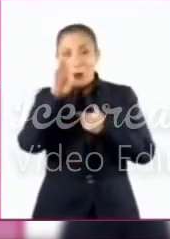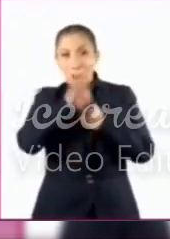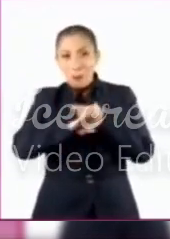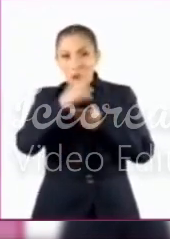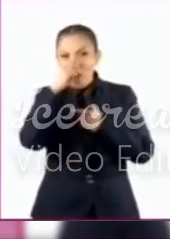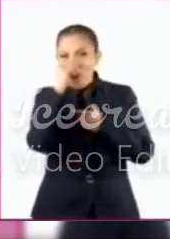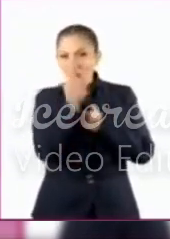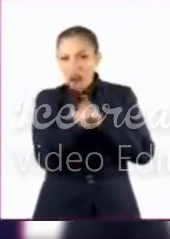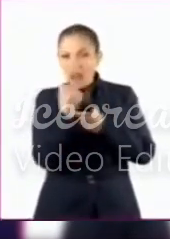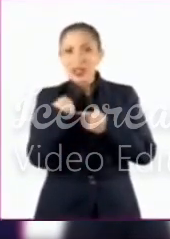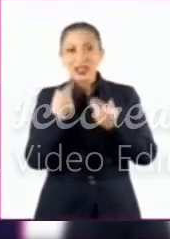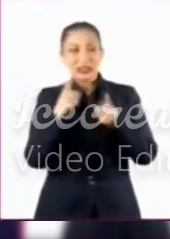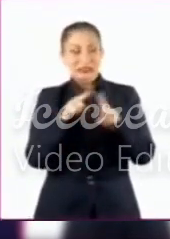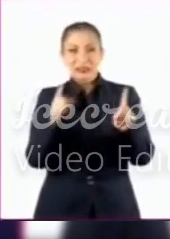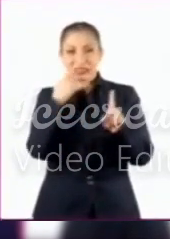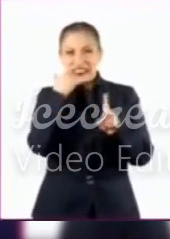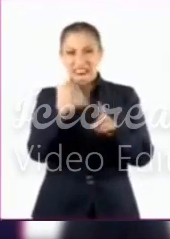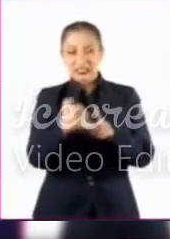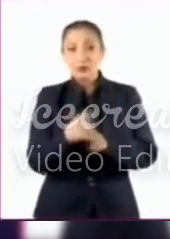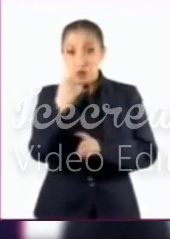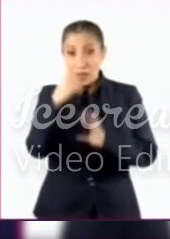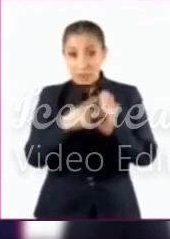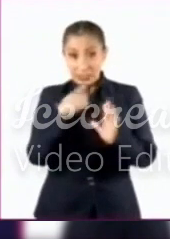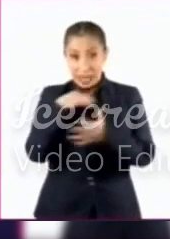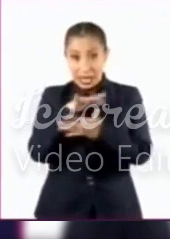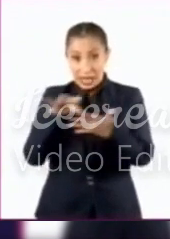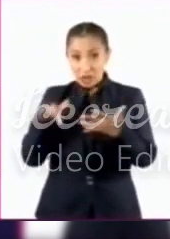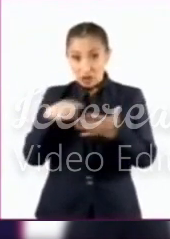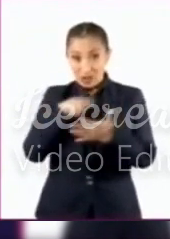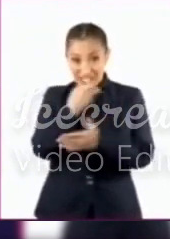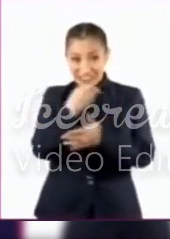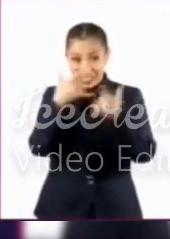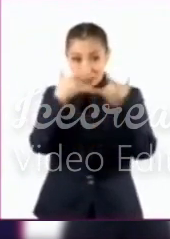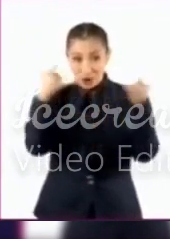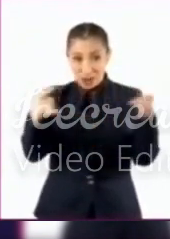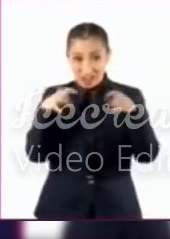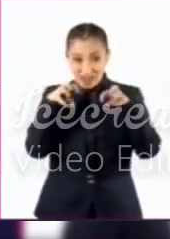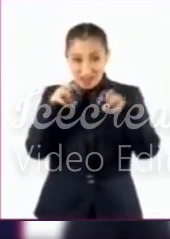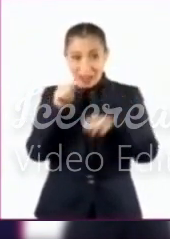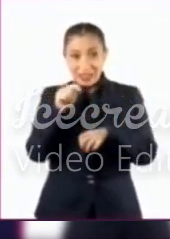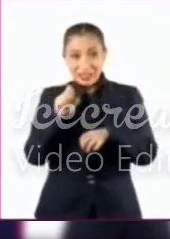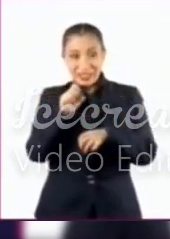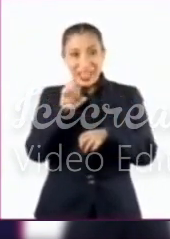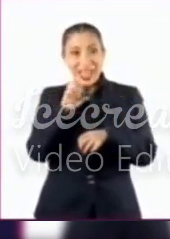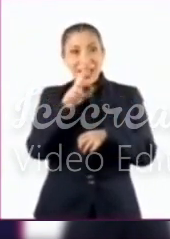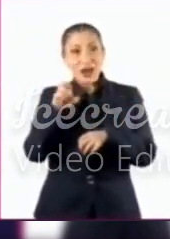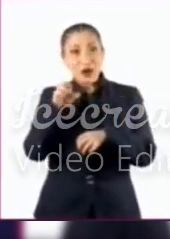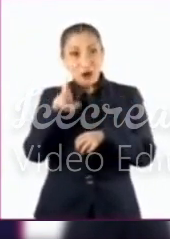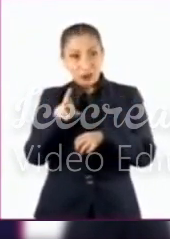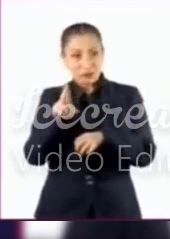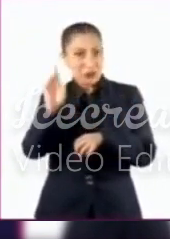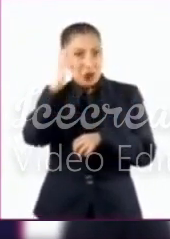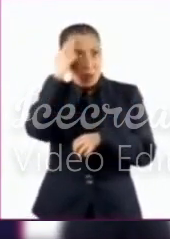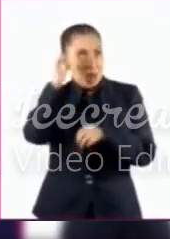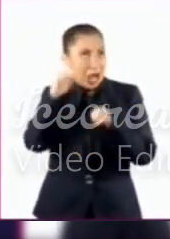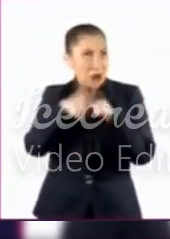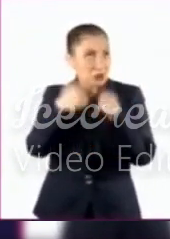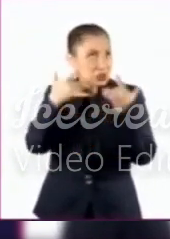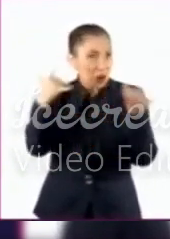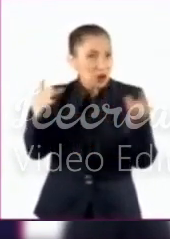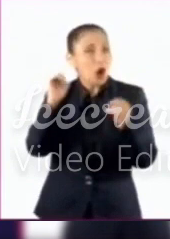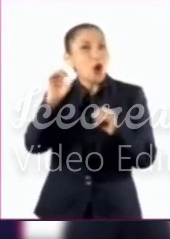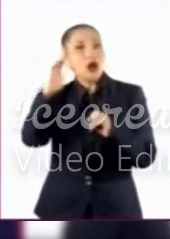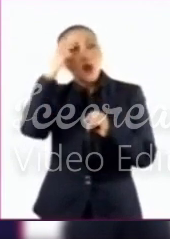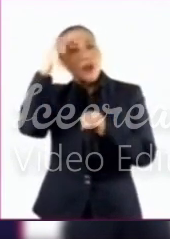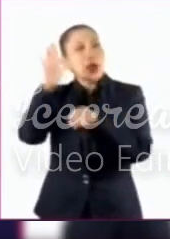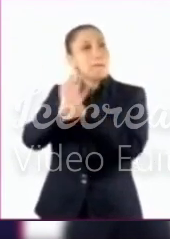y entes paranormales. ¿Alguna vez habían leído cuentos de terror? Seguramente recordarán alguno, o quizá